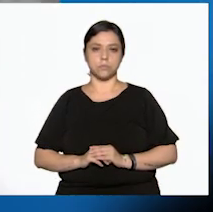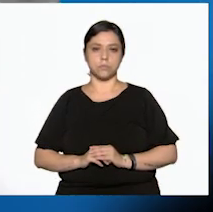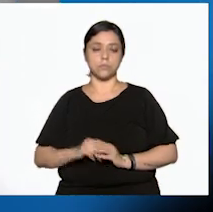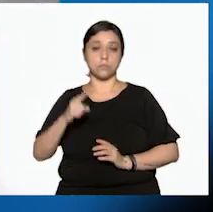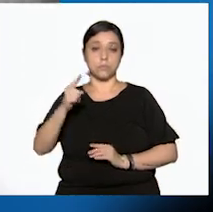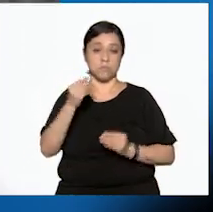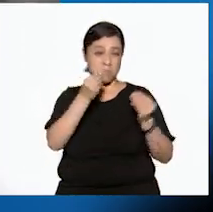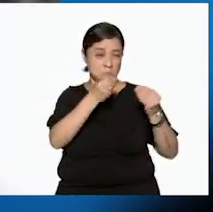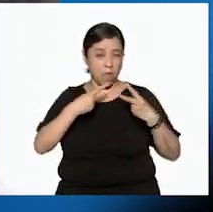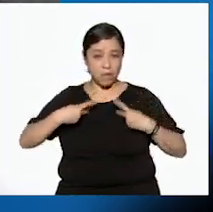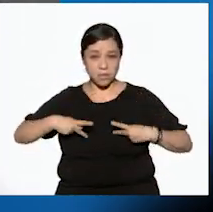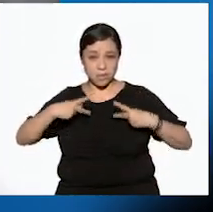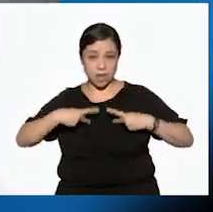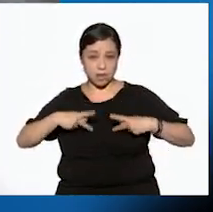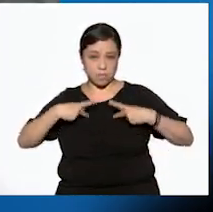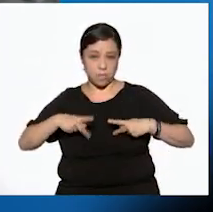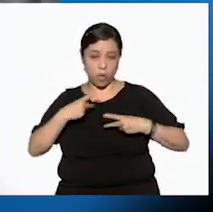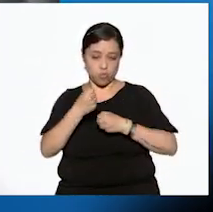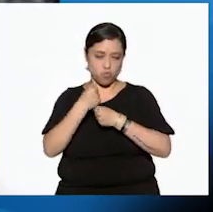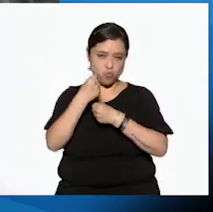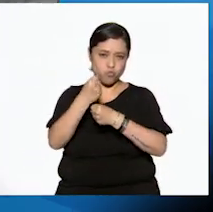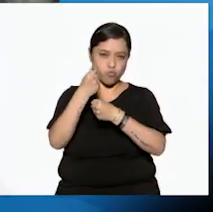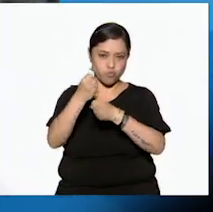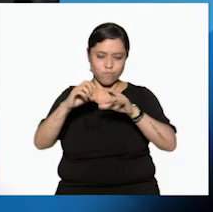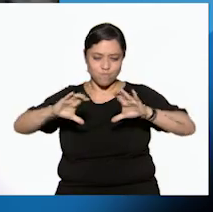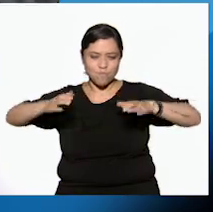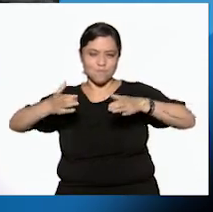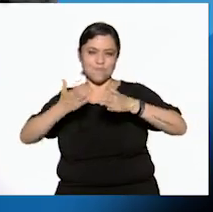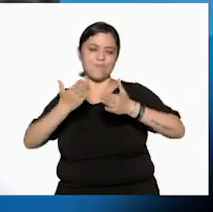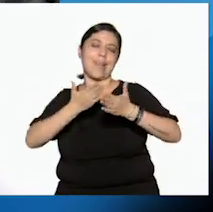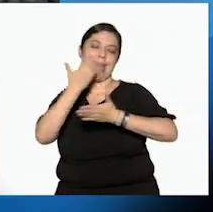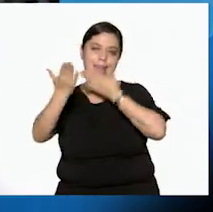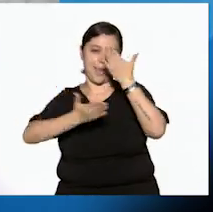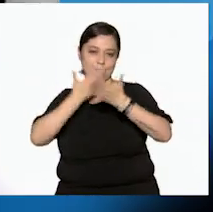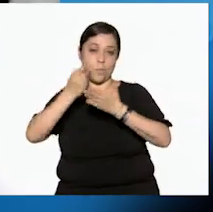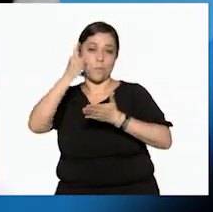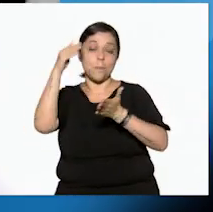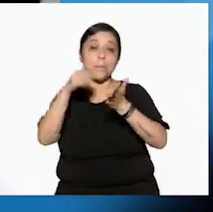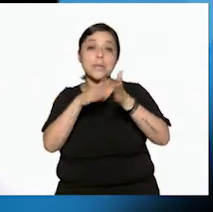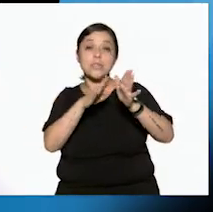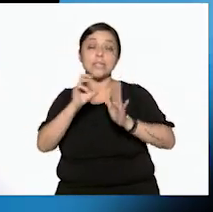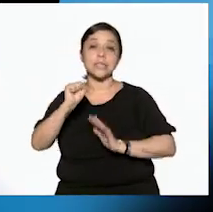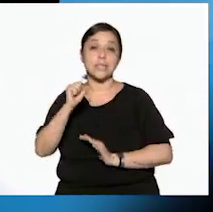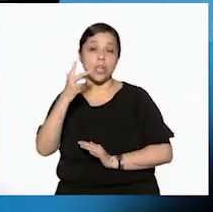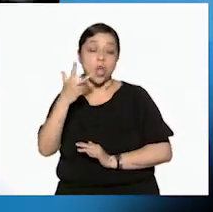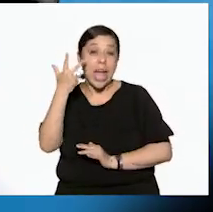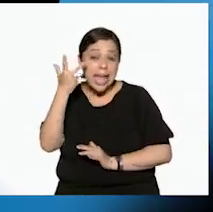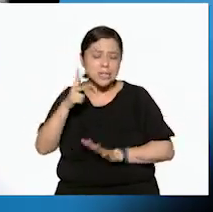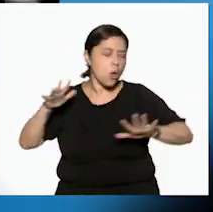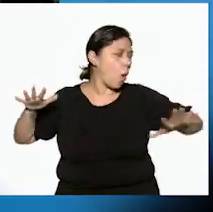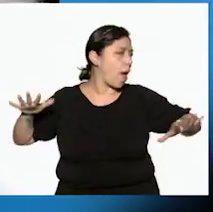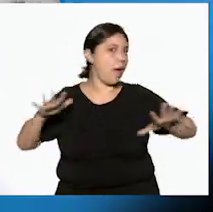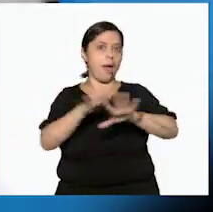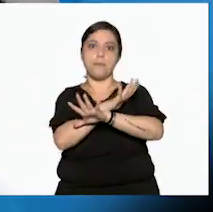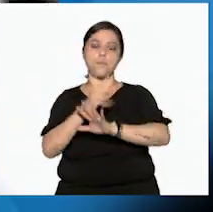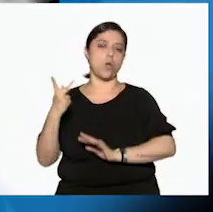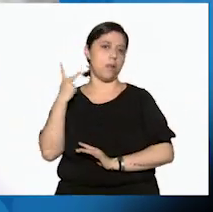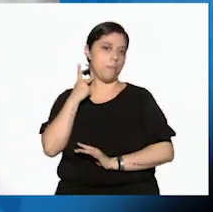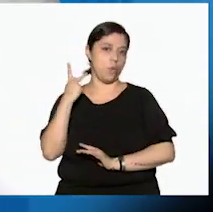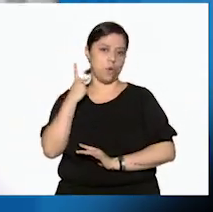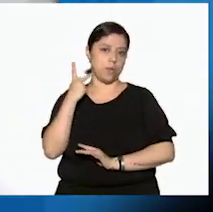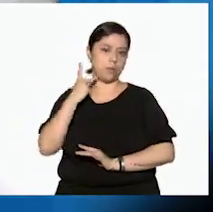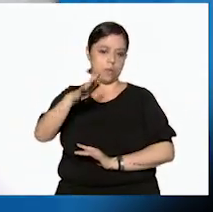Para muchos, el movimiento popular estudiantil de 1968 fue un parteaguas dentro de la vida política del